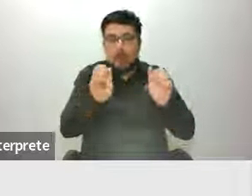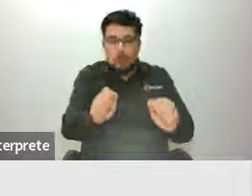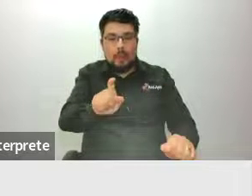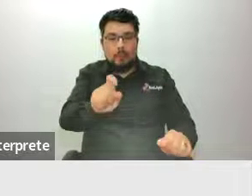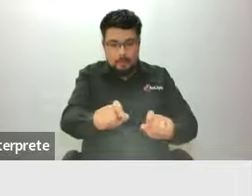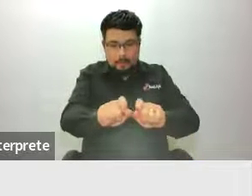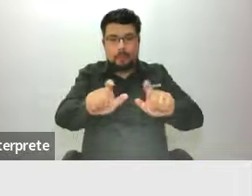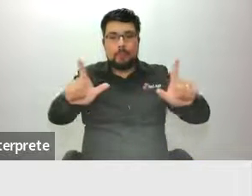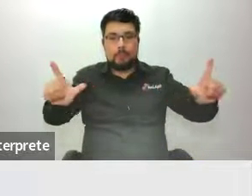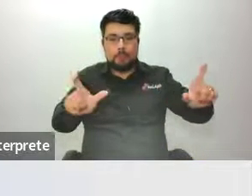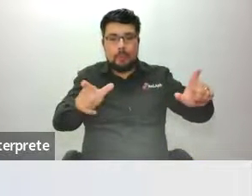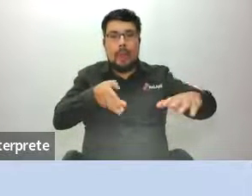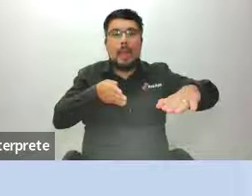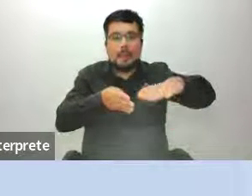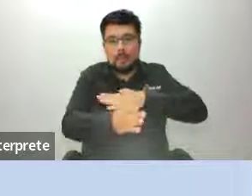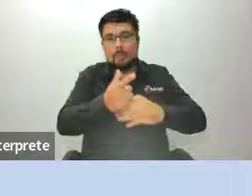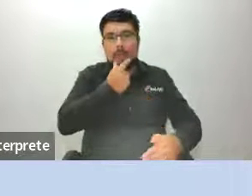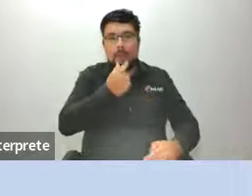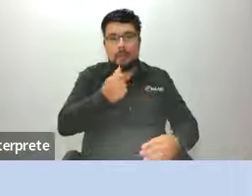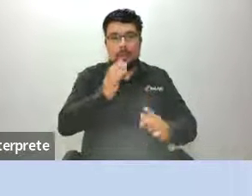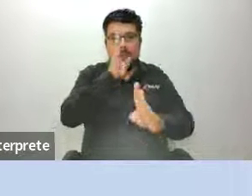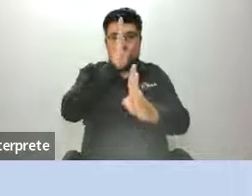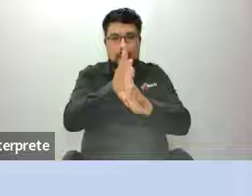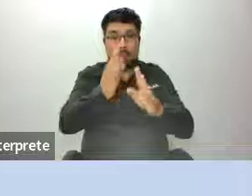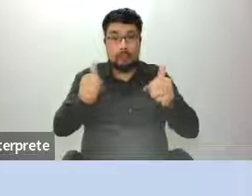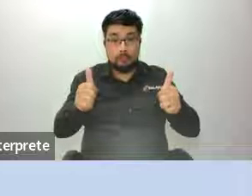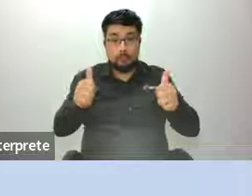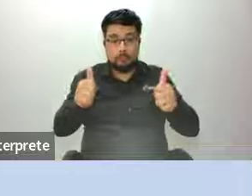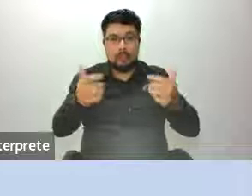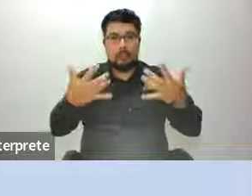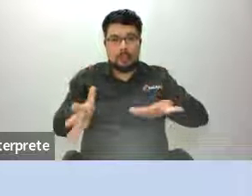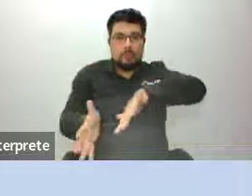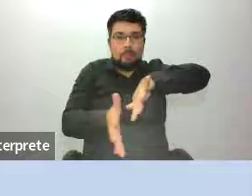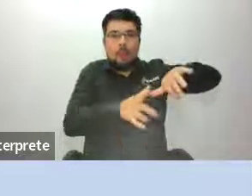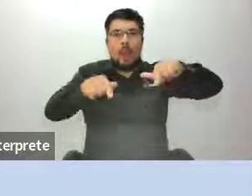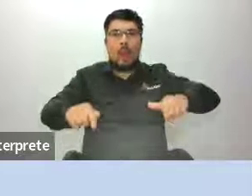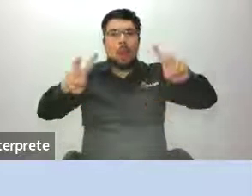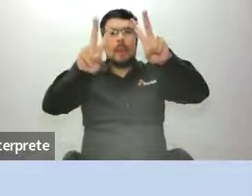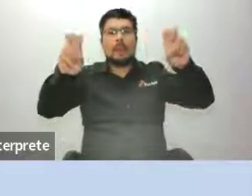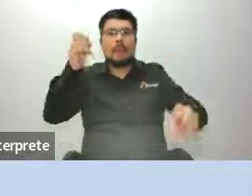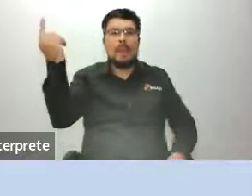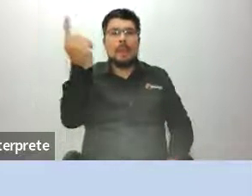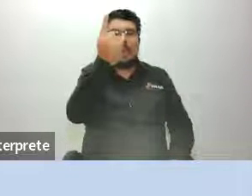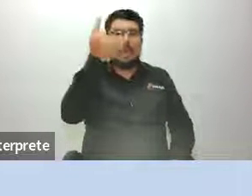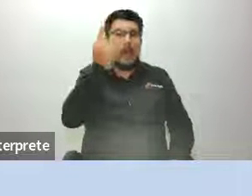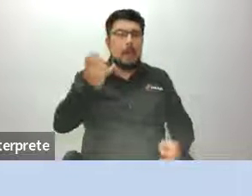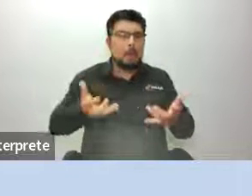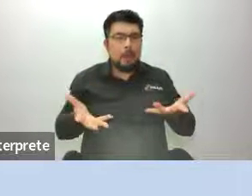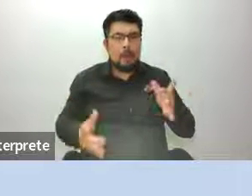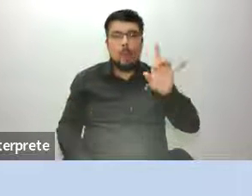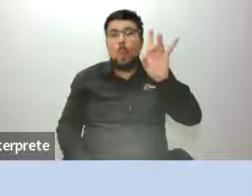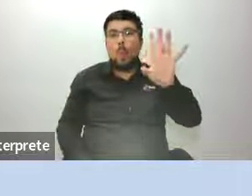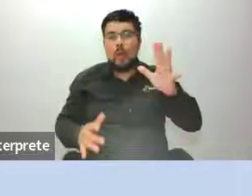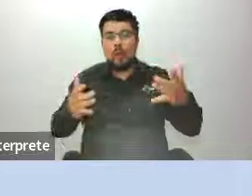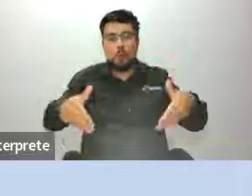directamente. La siguiente. Y entrando en materia de manera muy general, solo para dar